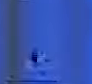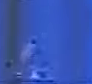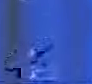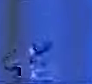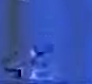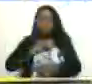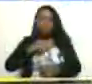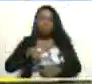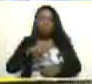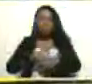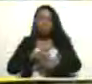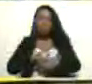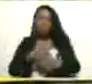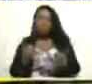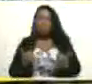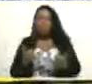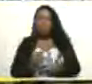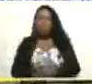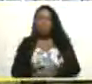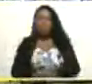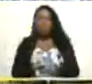tiempos.